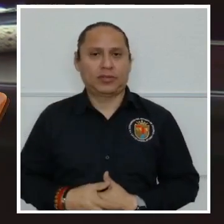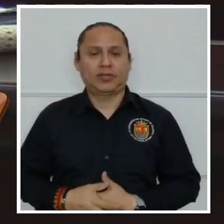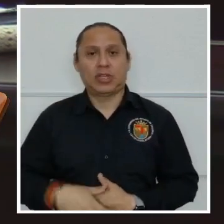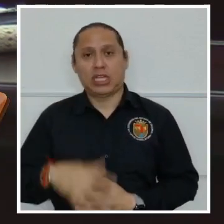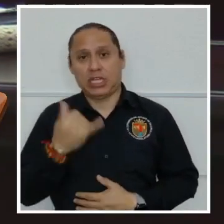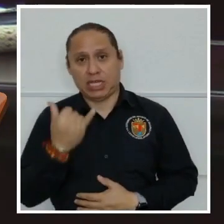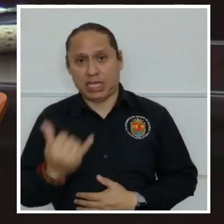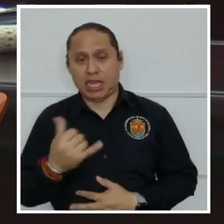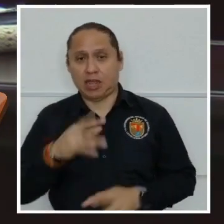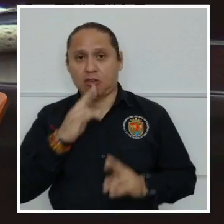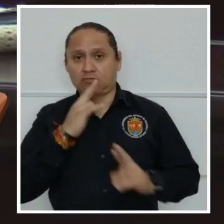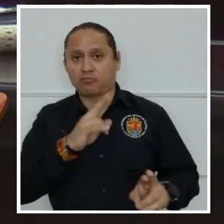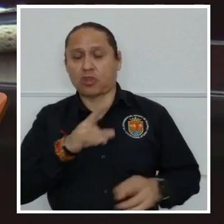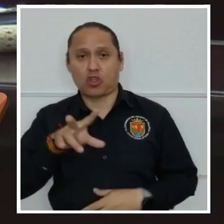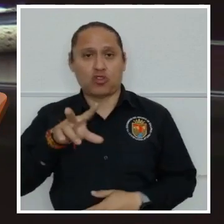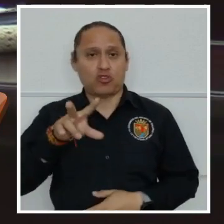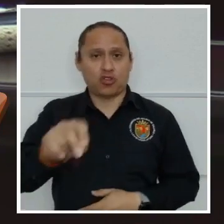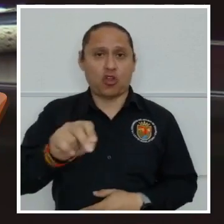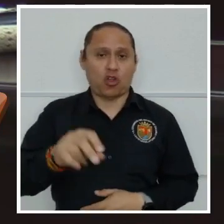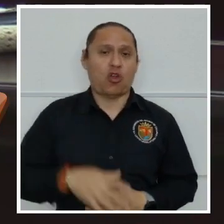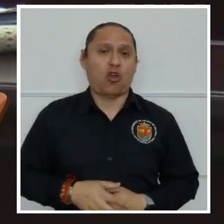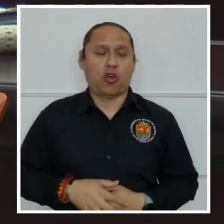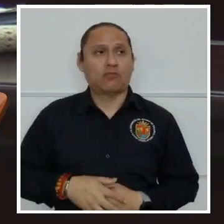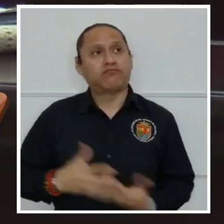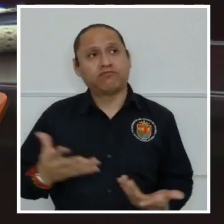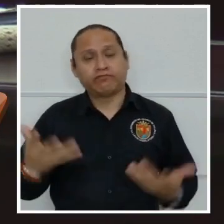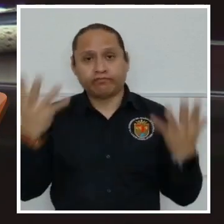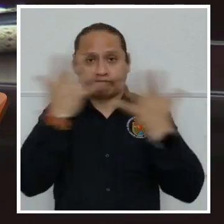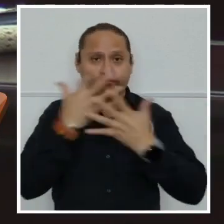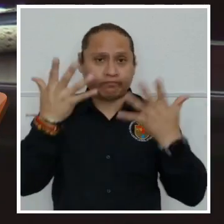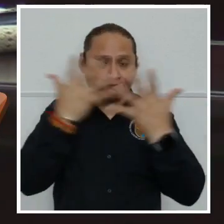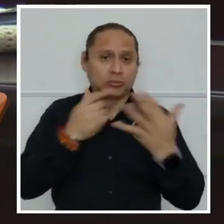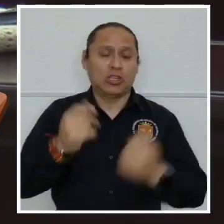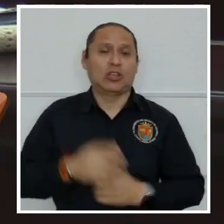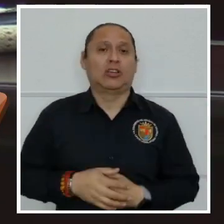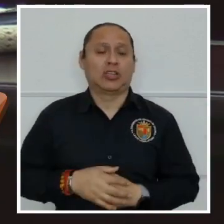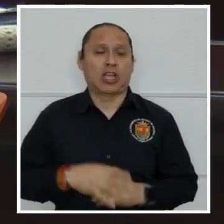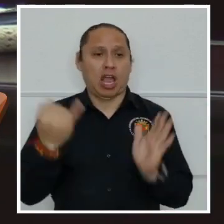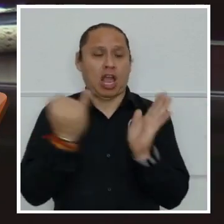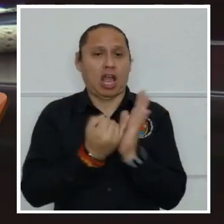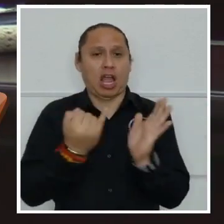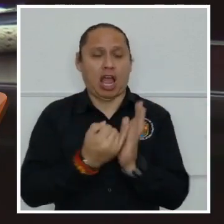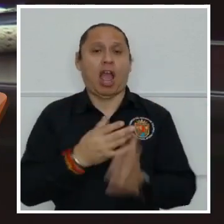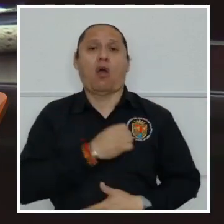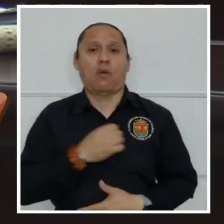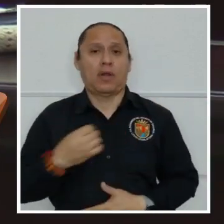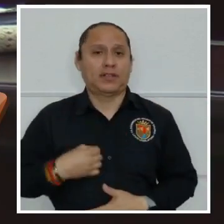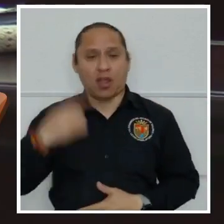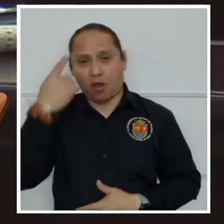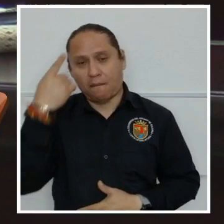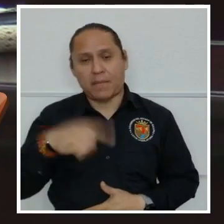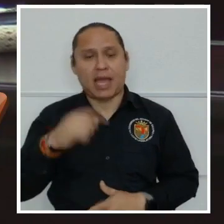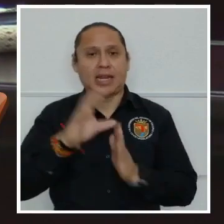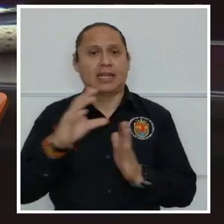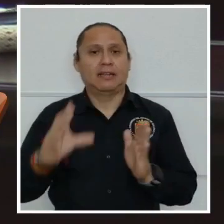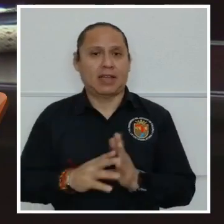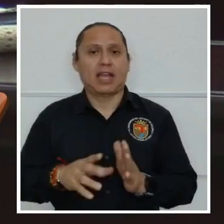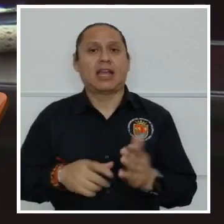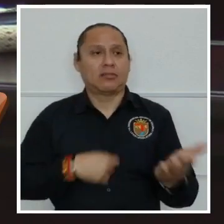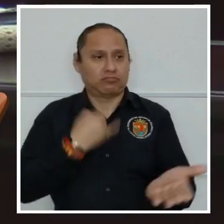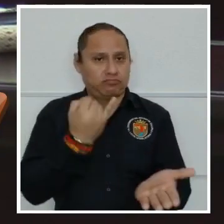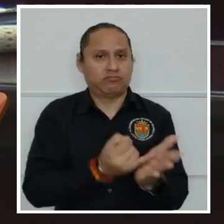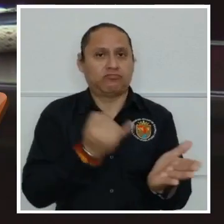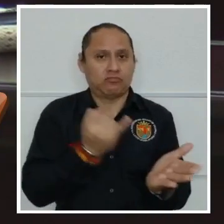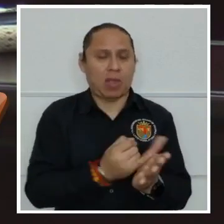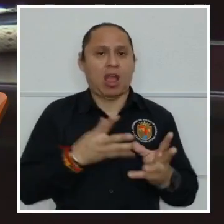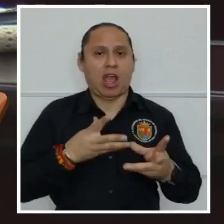y a efecto de no dejar en incertidumbre a los contribuyentes que tienen la obligación constitucional de contribuir